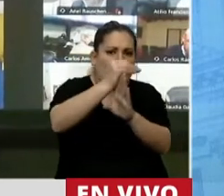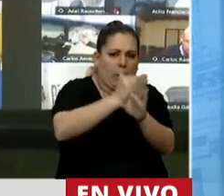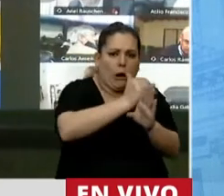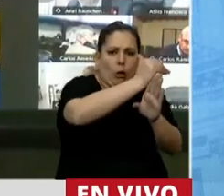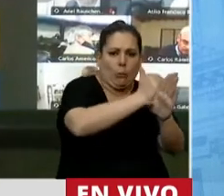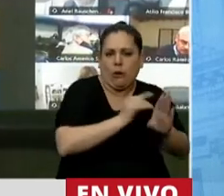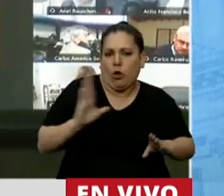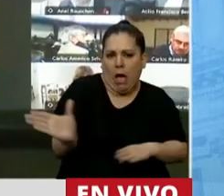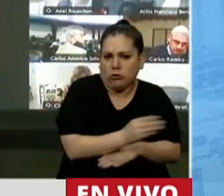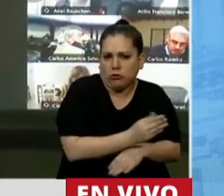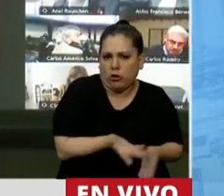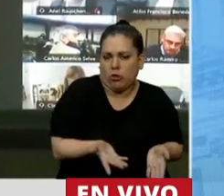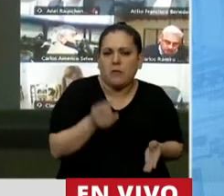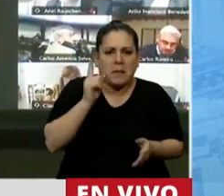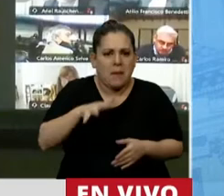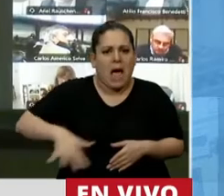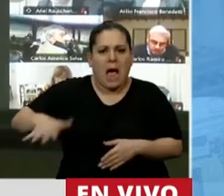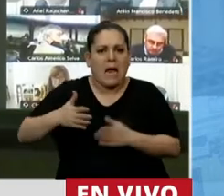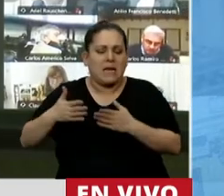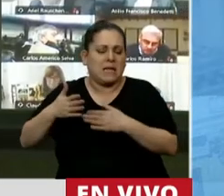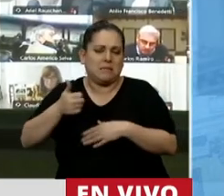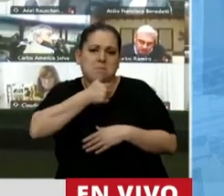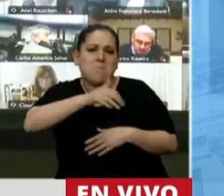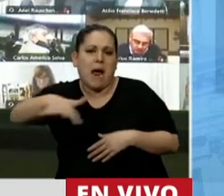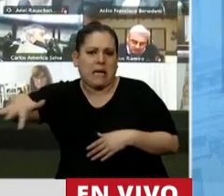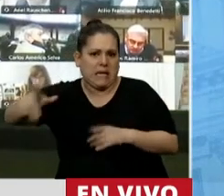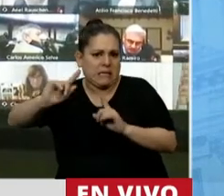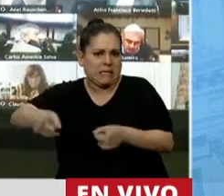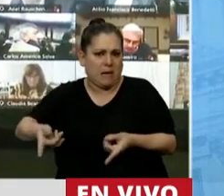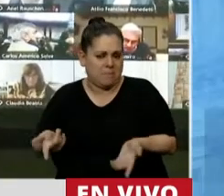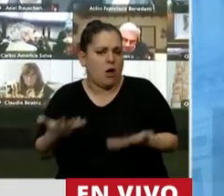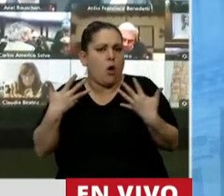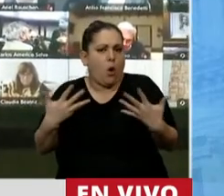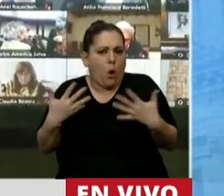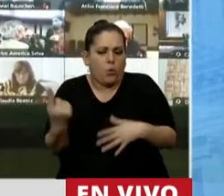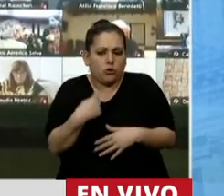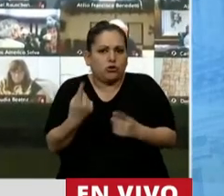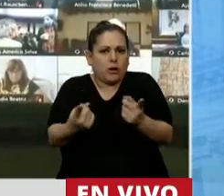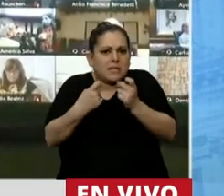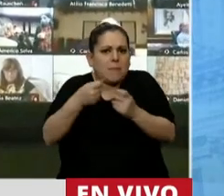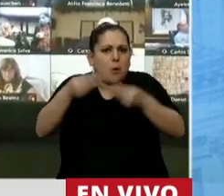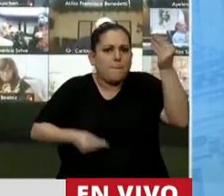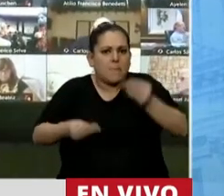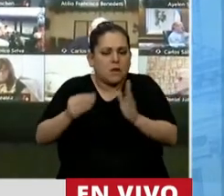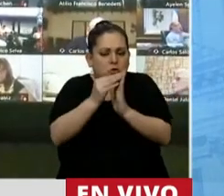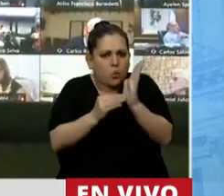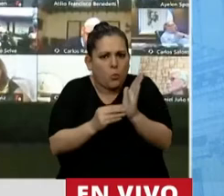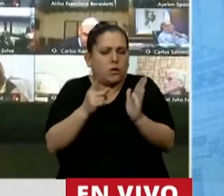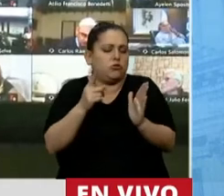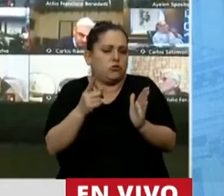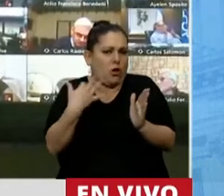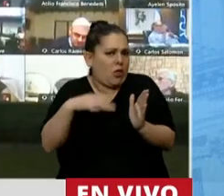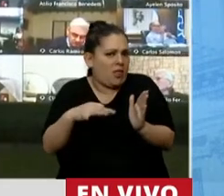también. No hay duda que para enfrentar los incendios necesitamos presupuesto, previsión e